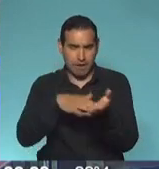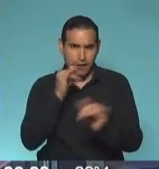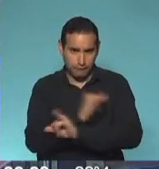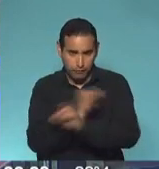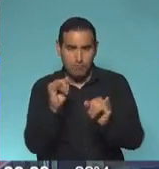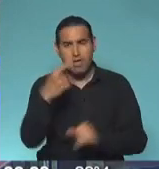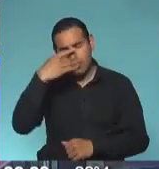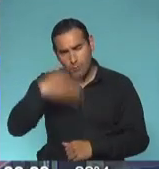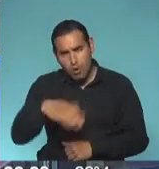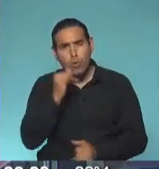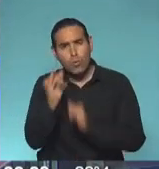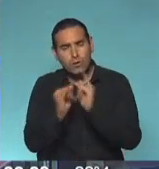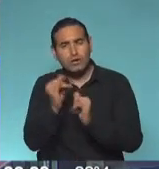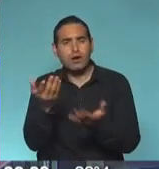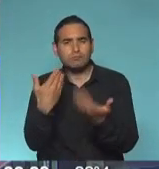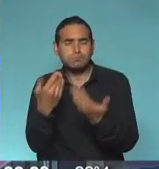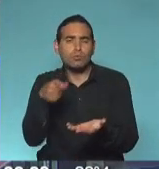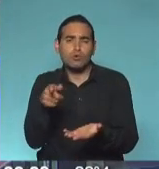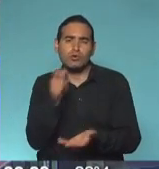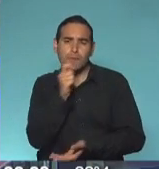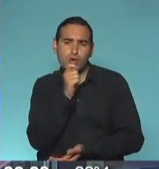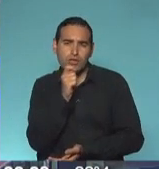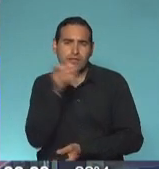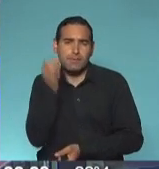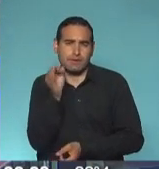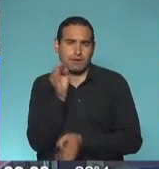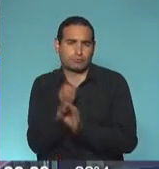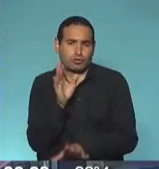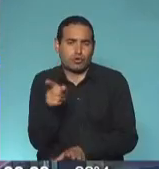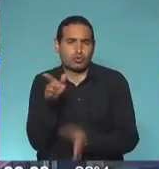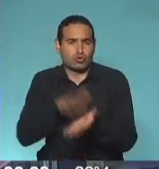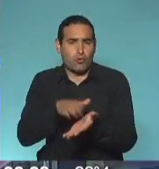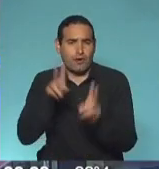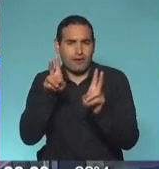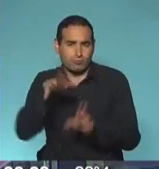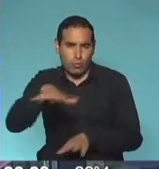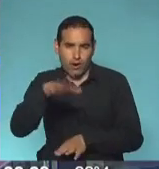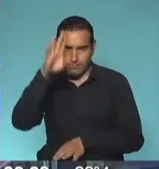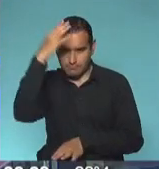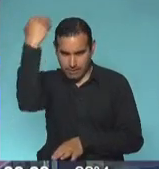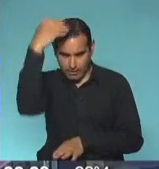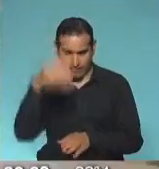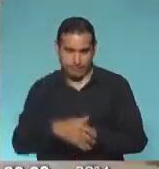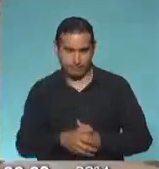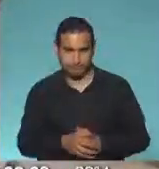vamos a charlar con Ezequiel Coppel, un periodista especializado en temas de Medio Oriente, una de las personas que más conocen el tema. Lo vemos.